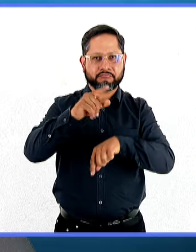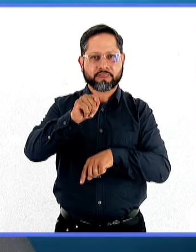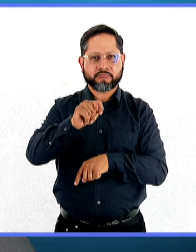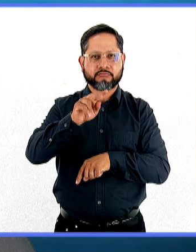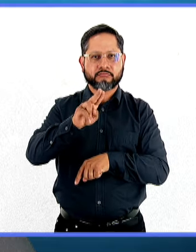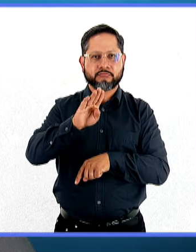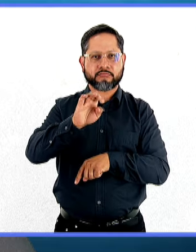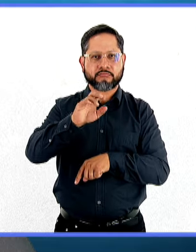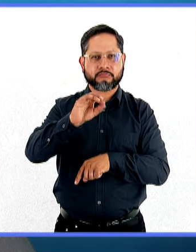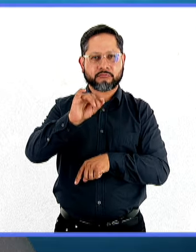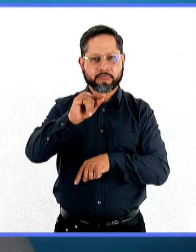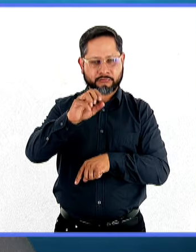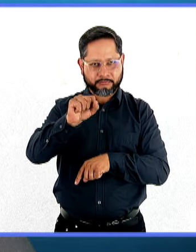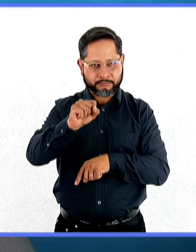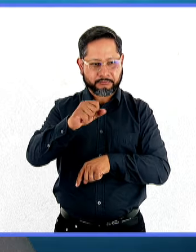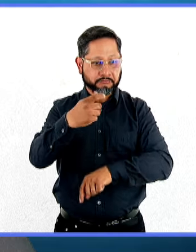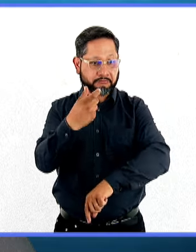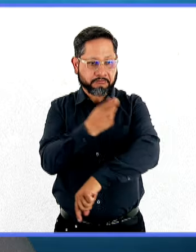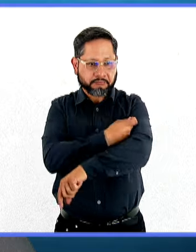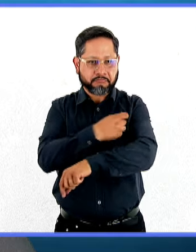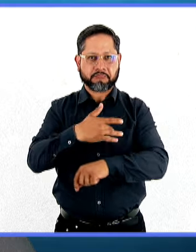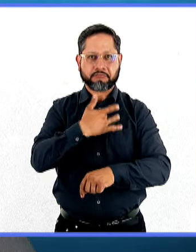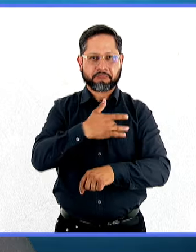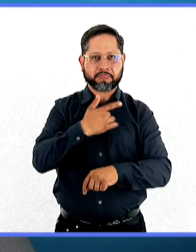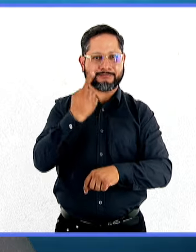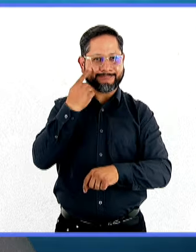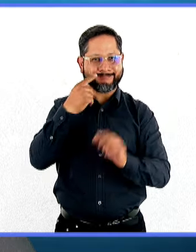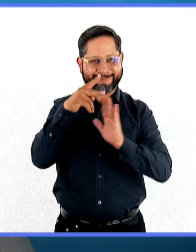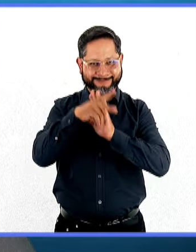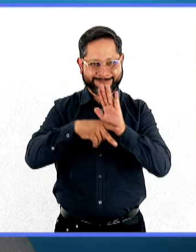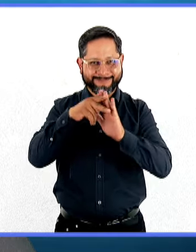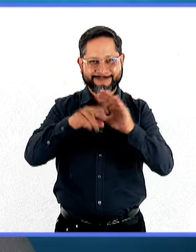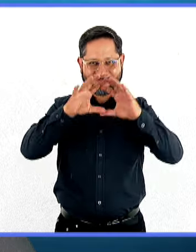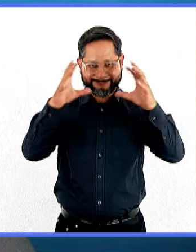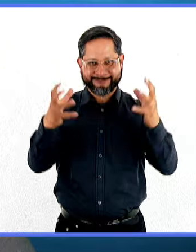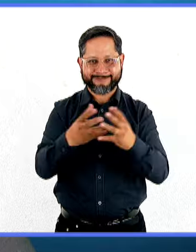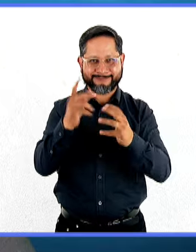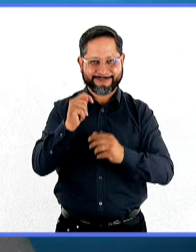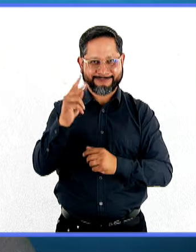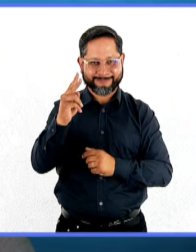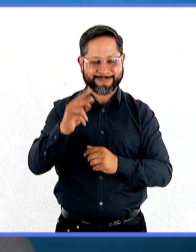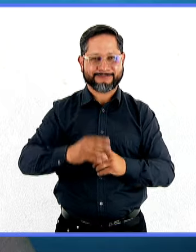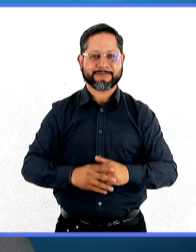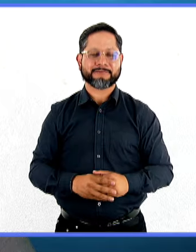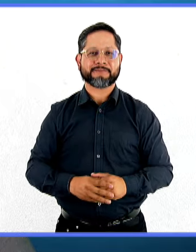síntomas tratamientos y vacunas nos habla la siguiente entrega de UNAM global